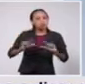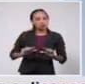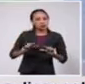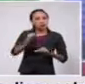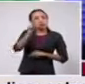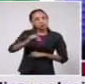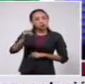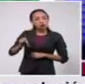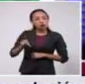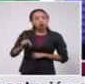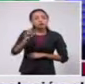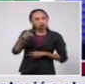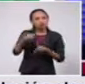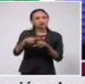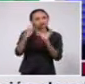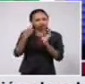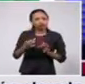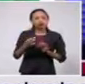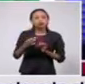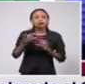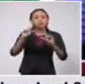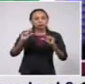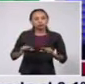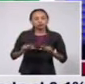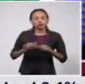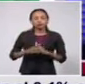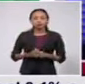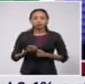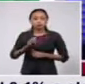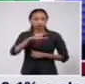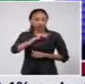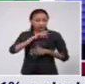confirman. Procesadas ayer